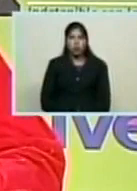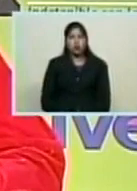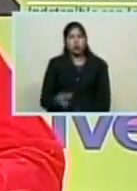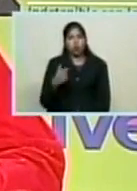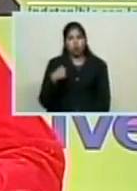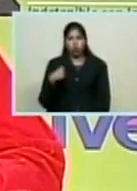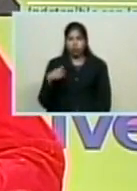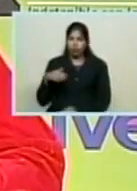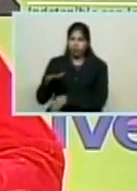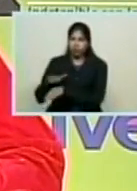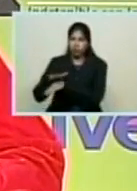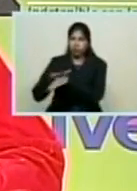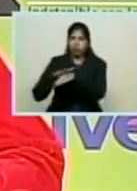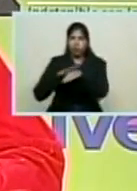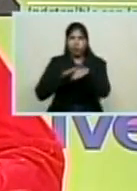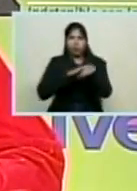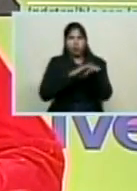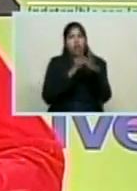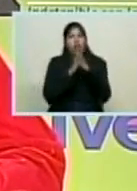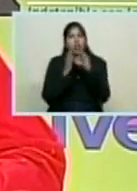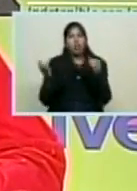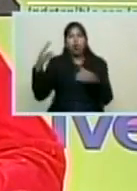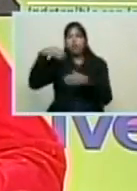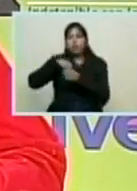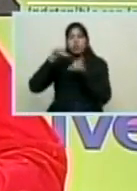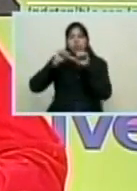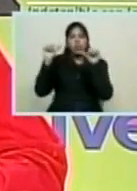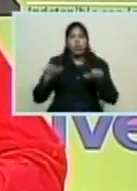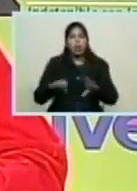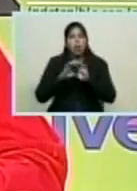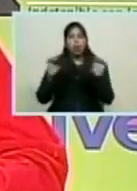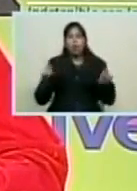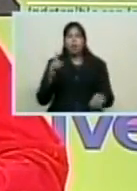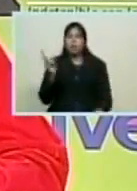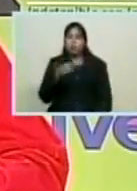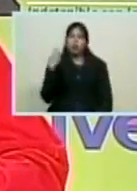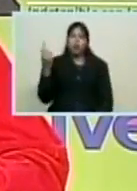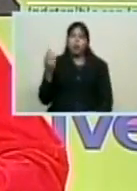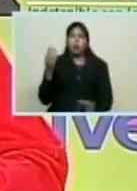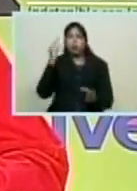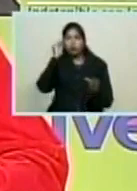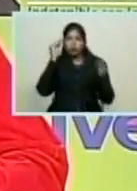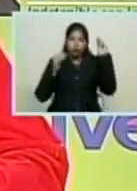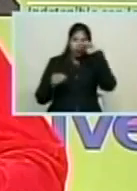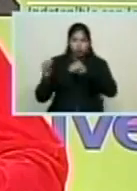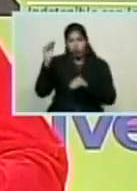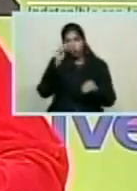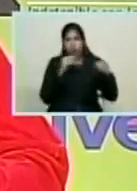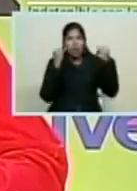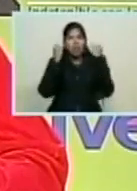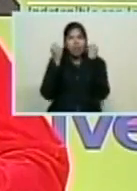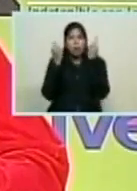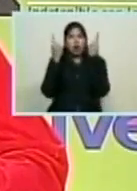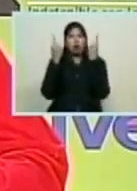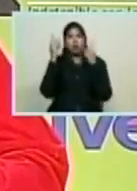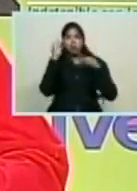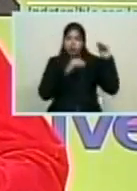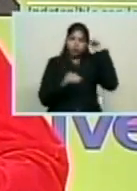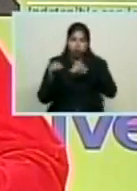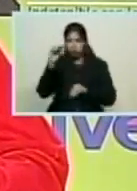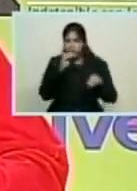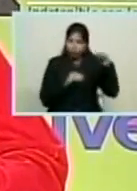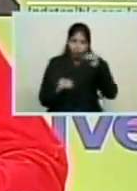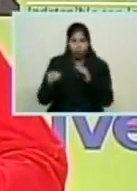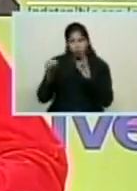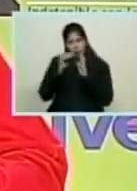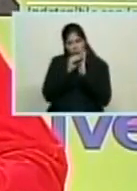Convoco a toda la comunidad educativa del país a elaborar el Plan de la Patria número 2 en el campo